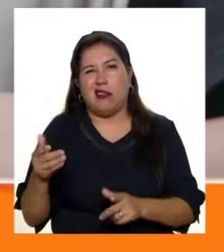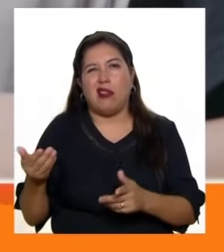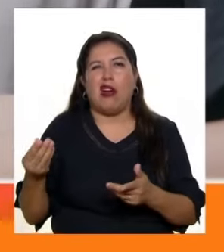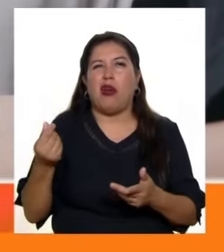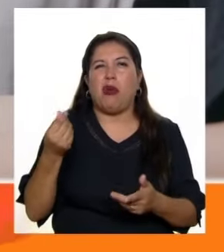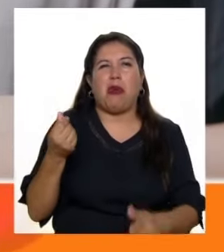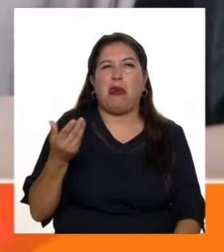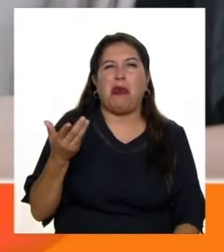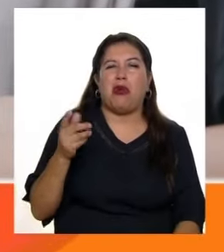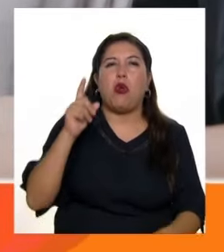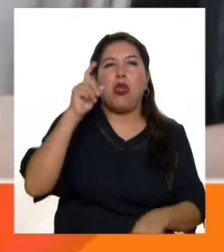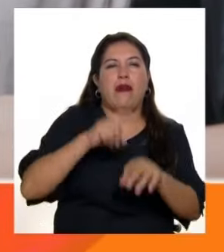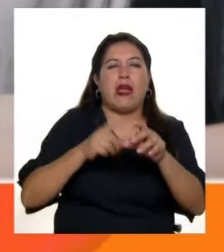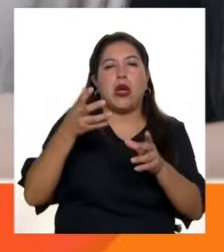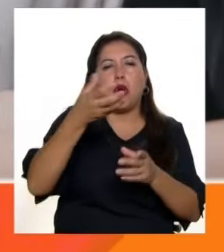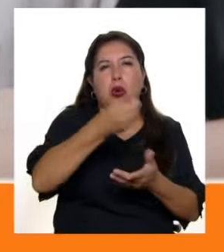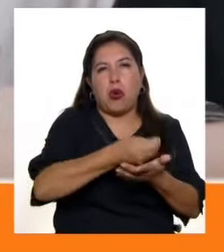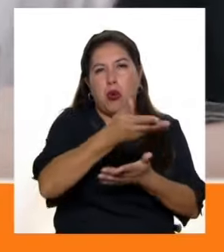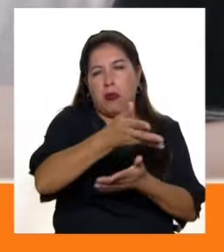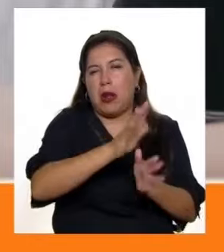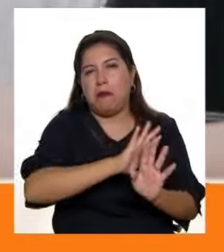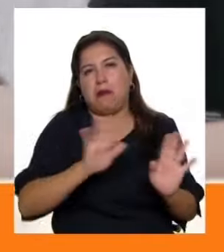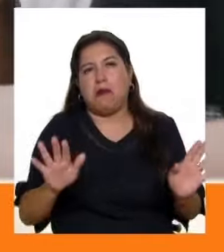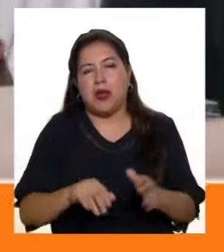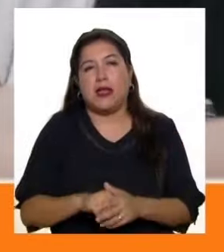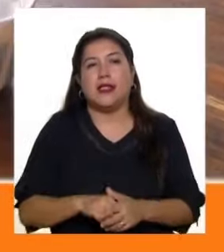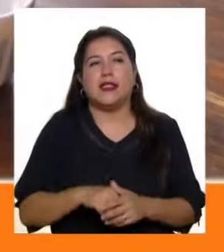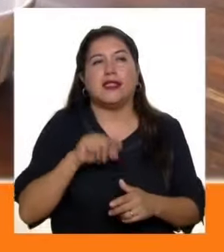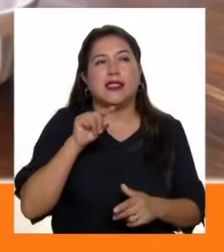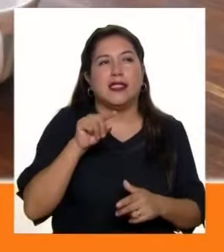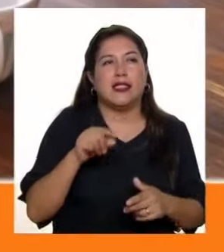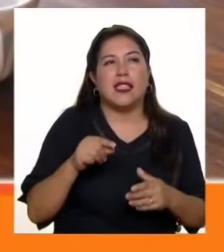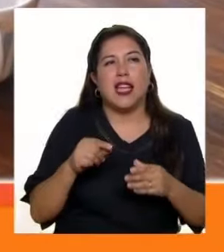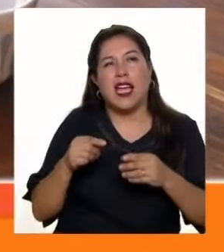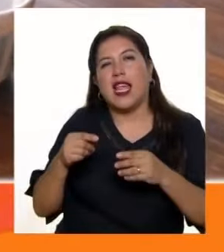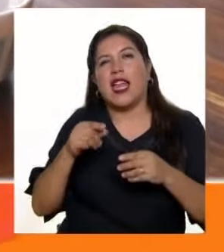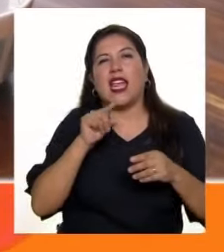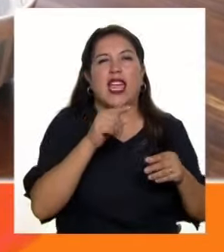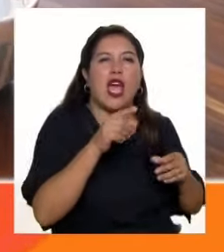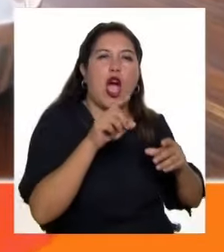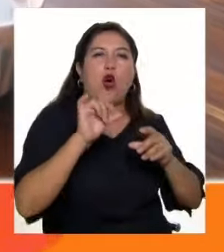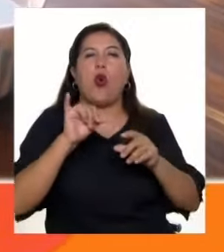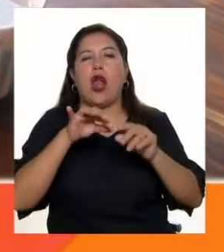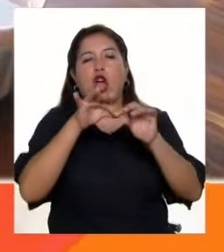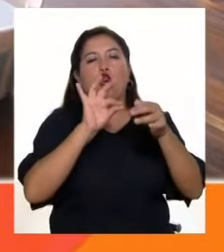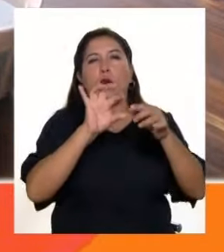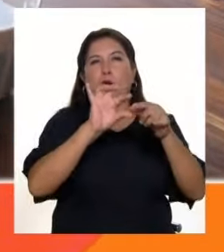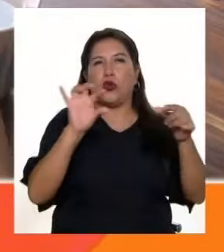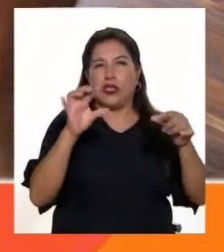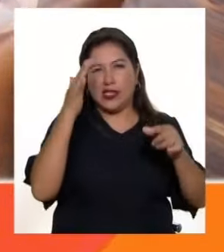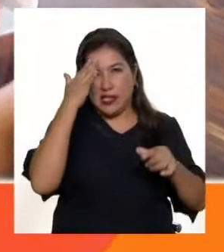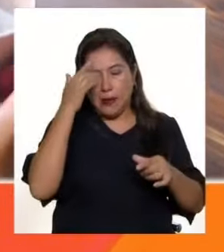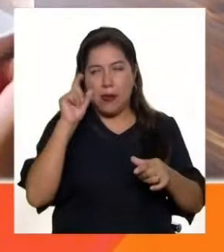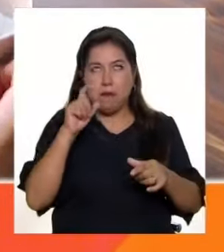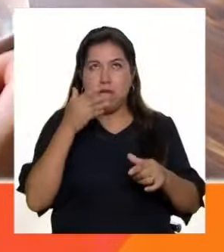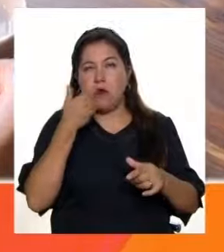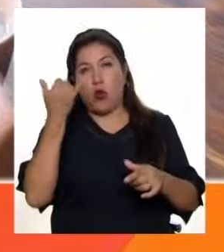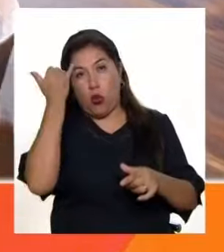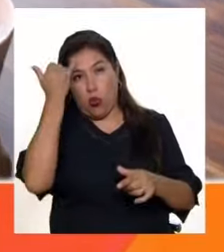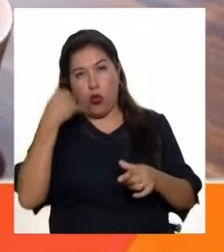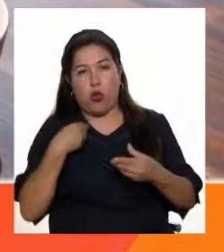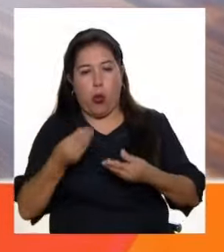ofertas. Claro. ¿Ok? Y eso pasaba con estas cuponeras que ahora ya no existen tantas. Uh-huh. Entonces la idea es que pongas una oferta atractiva que te permita